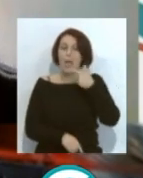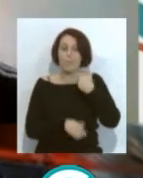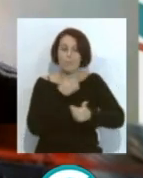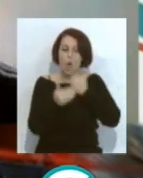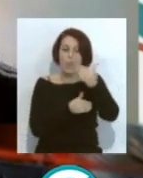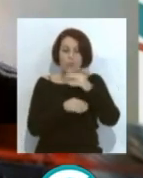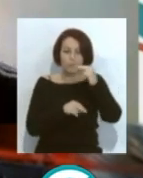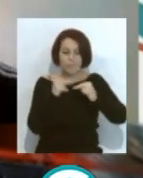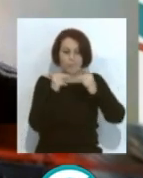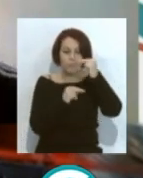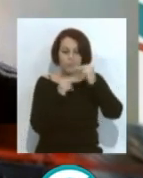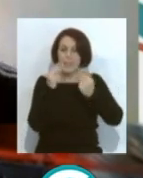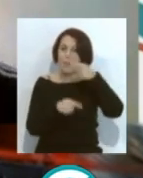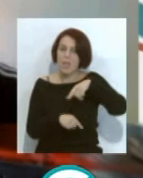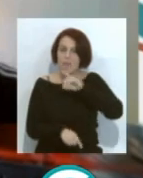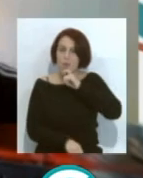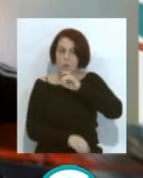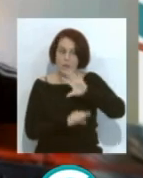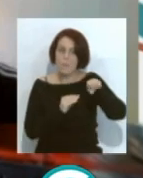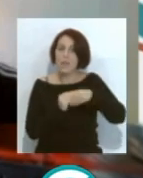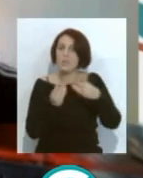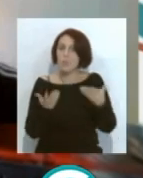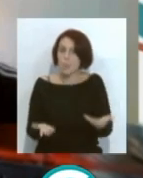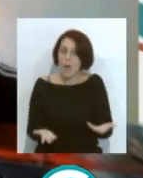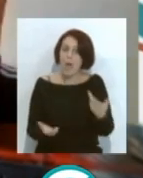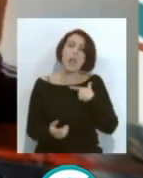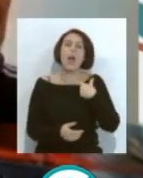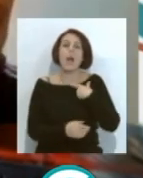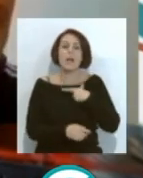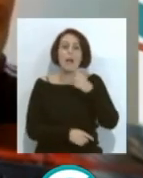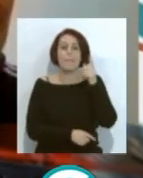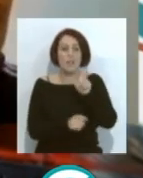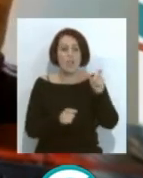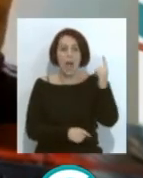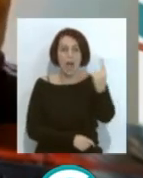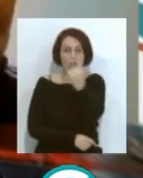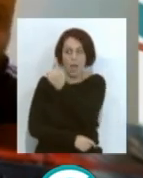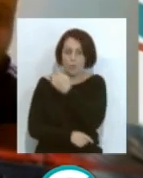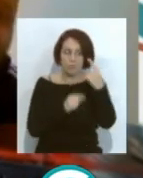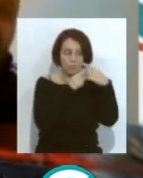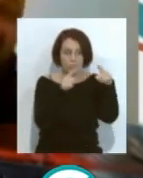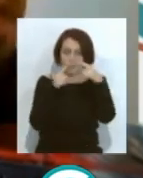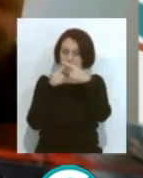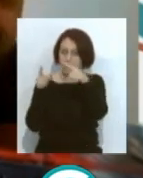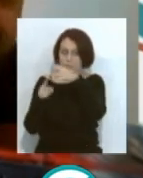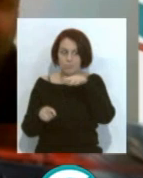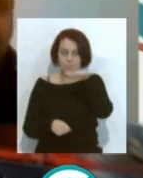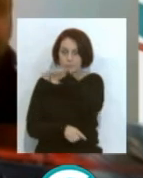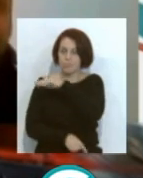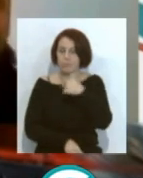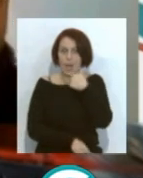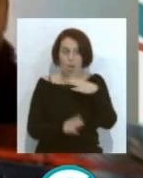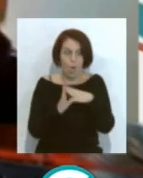e incluso con la dificultad añadida, ¿no? De tener a cada componente en un rincón de Andalucía,